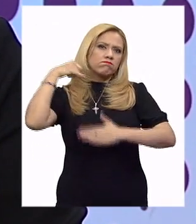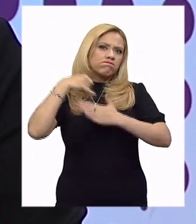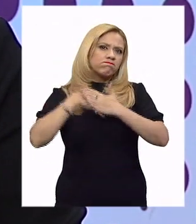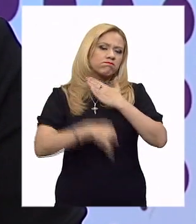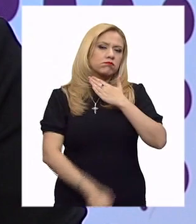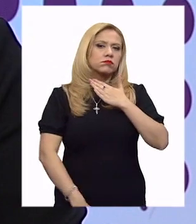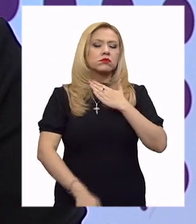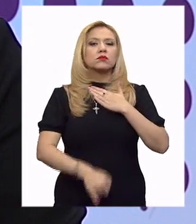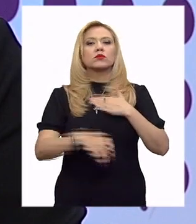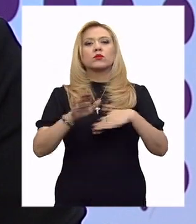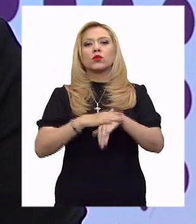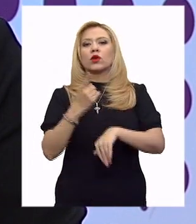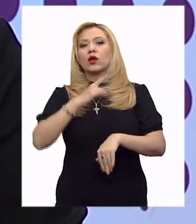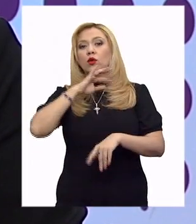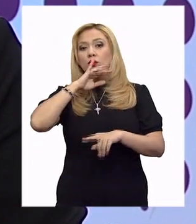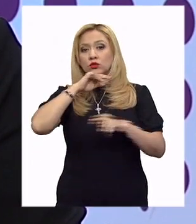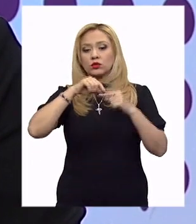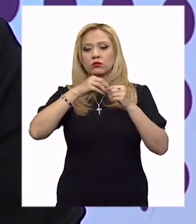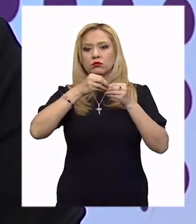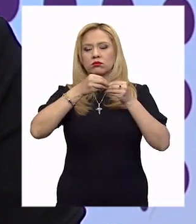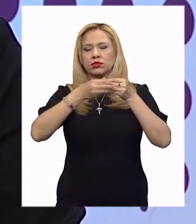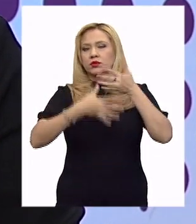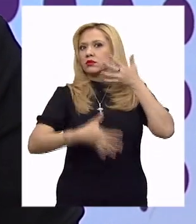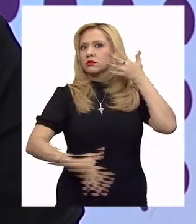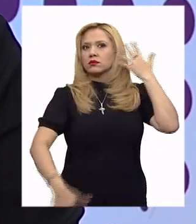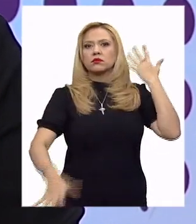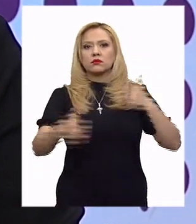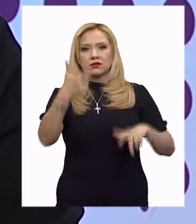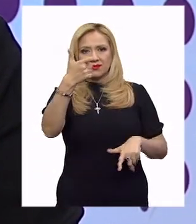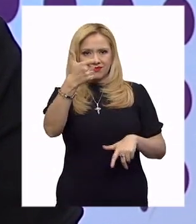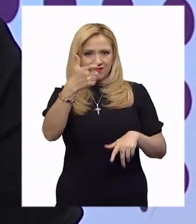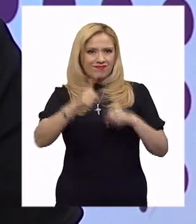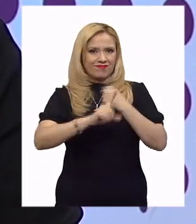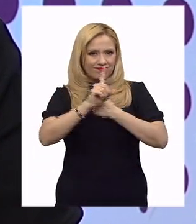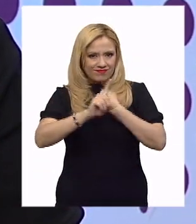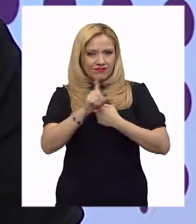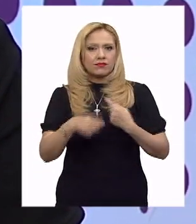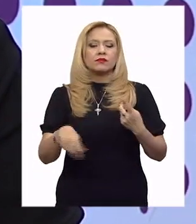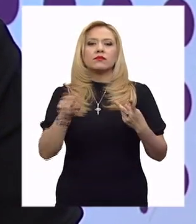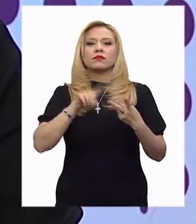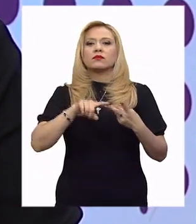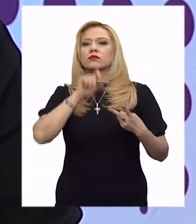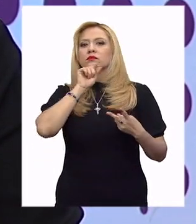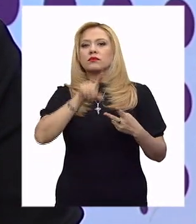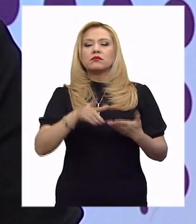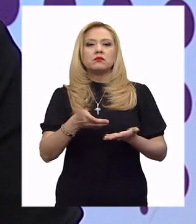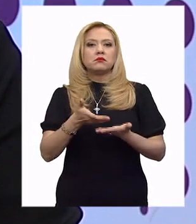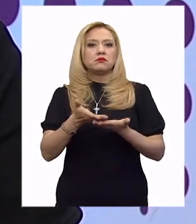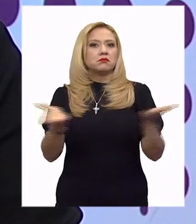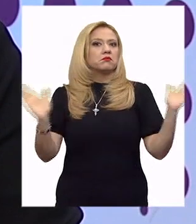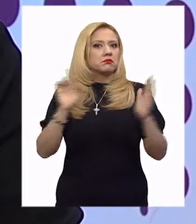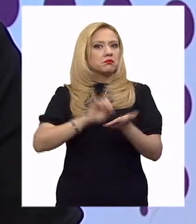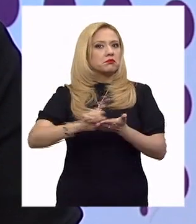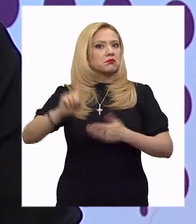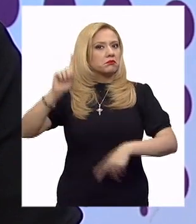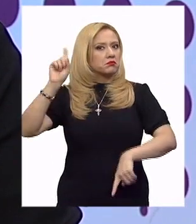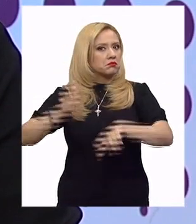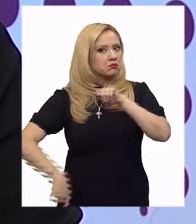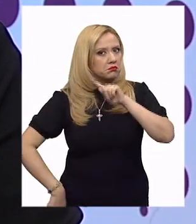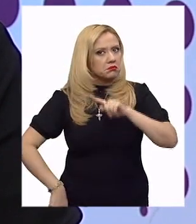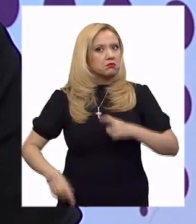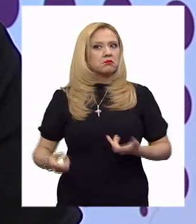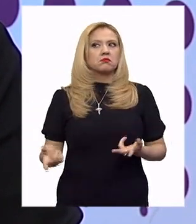los efectos que genera la corrupción, no solamente en el desarrollo económico, sino también en la garantía de derechos, en la